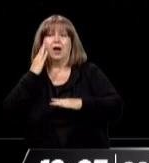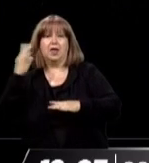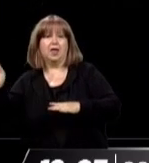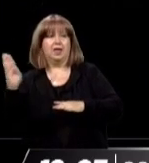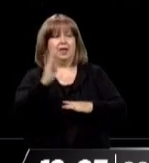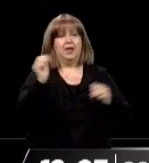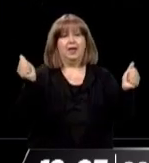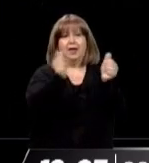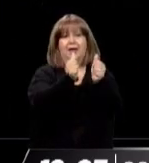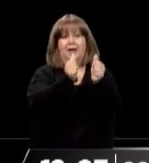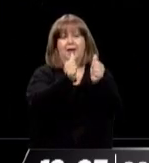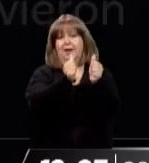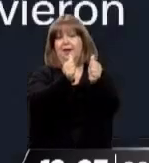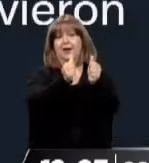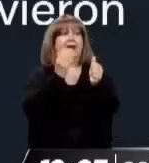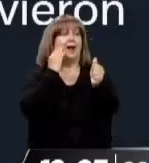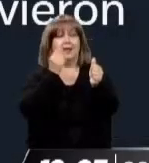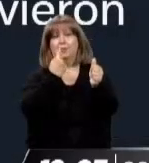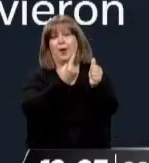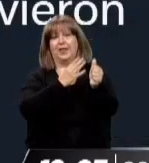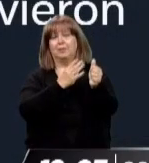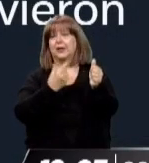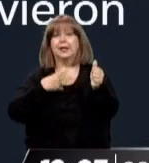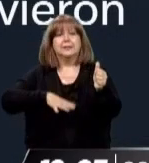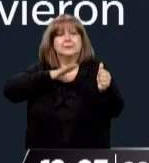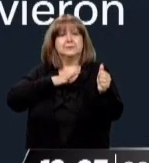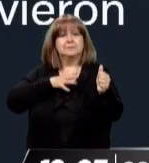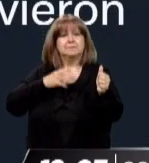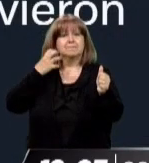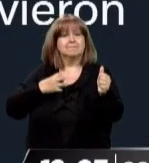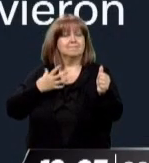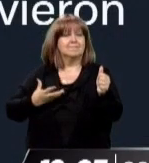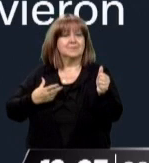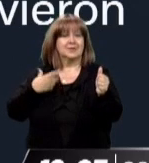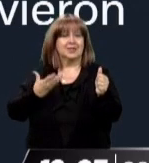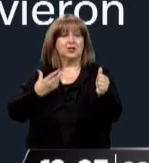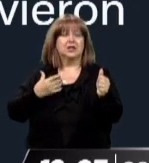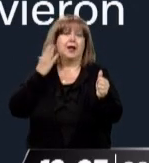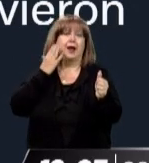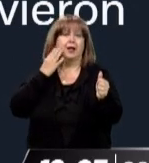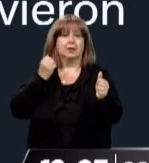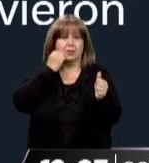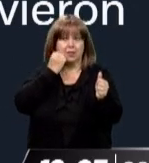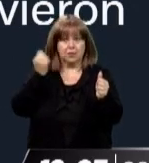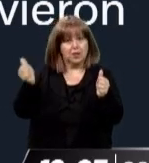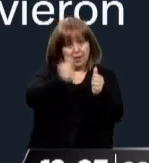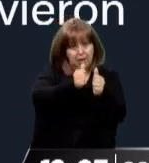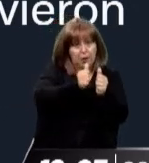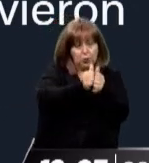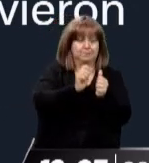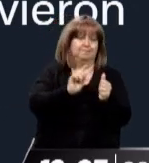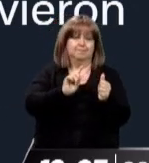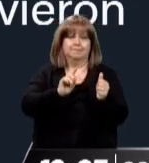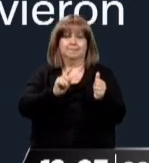su accionar. Dice bien Alfredo Cornejo, bueno. Lo mismo que había dicho. Utilizando las mismas palabras, claro. Exactamente, sí. Bueno. Sí. Sin embargo, ¿qué más dice